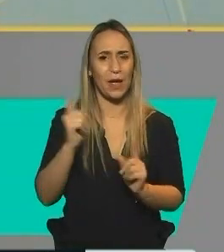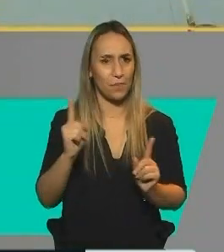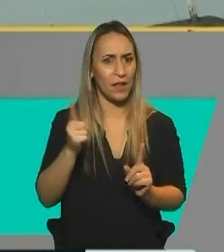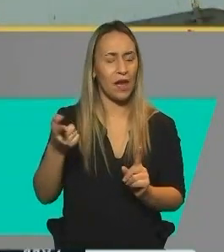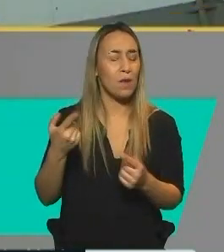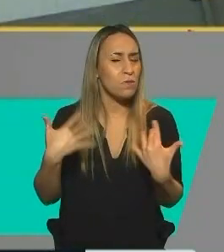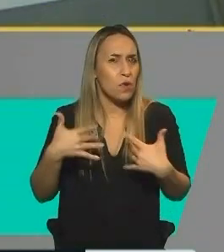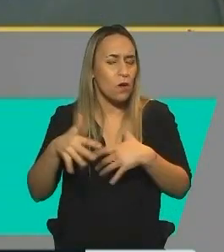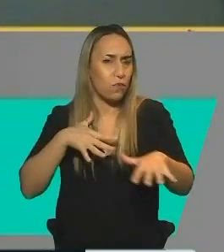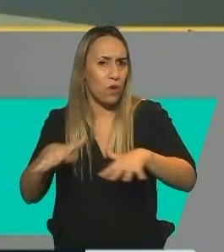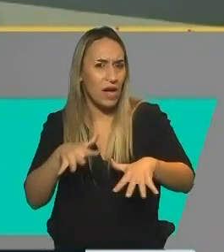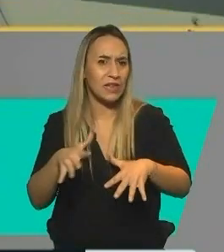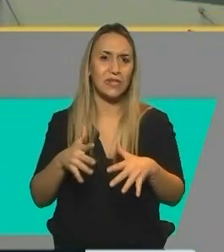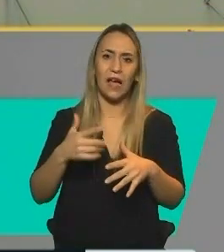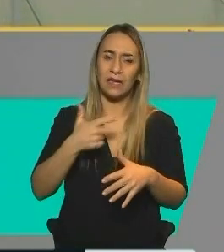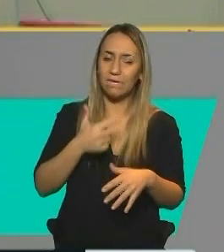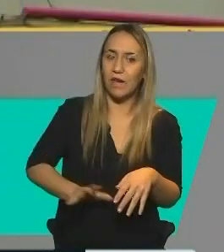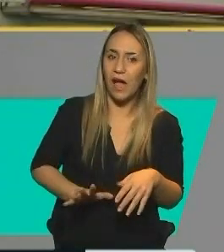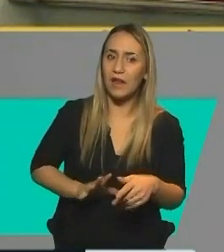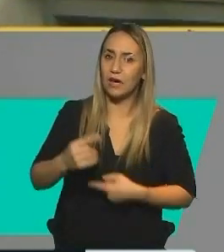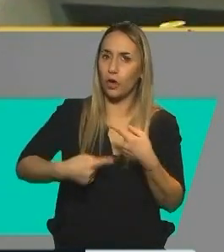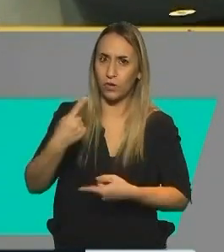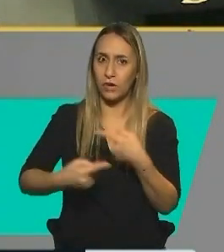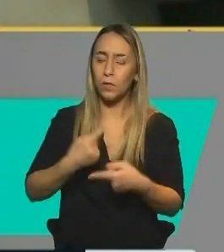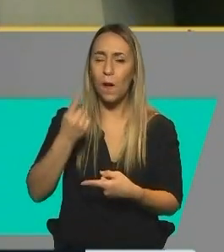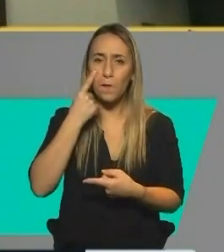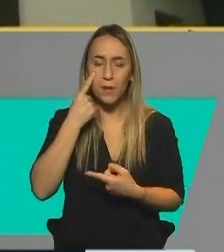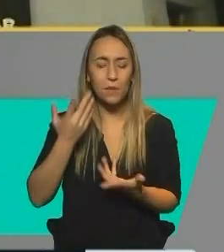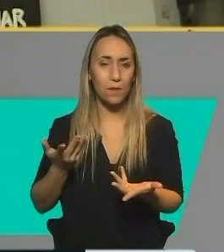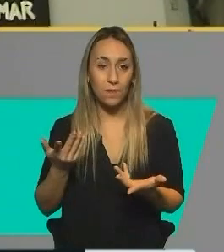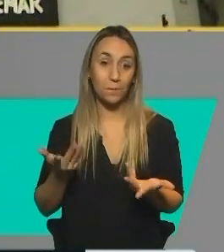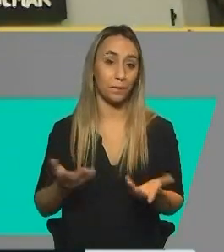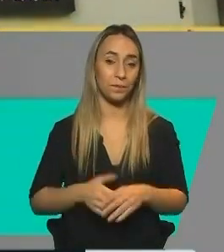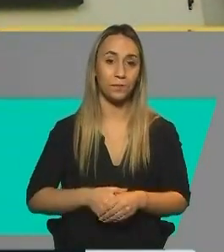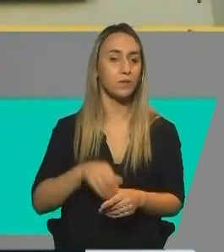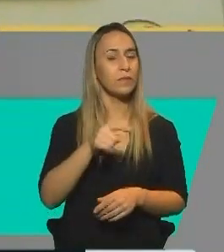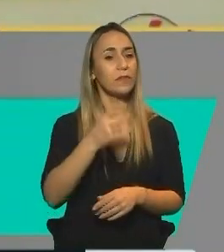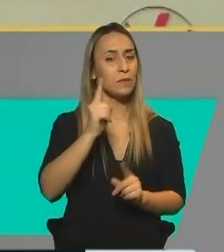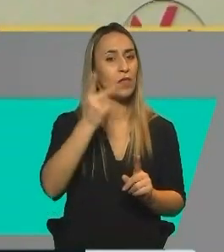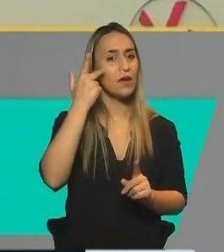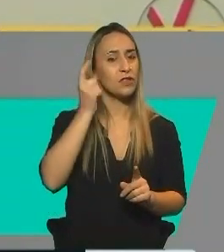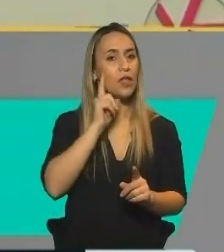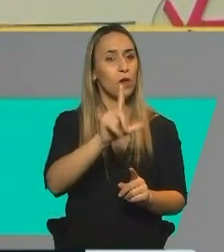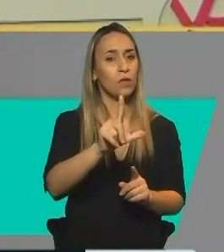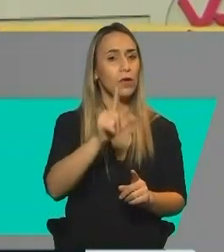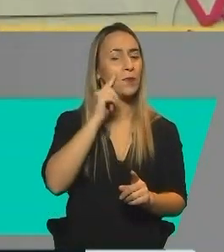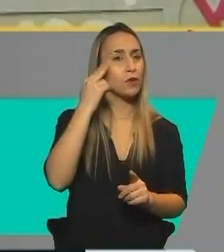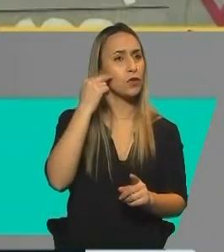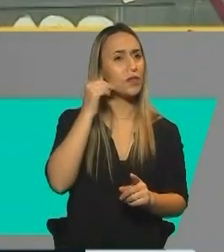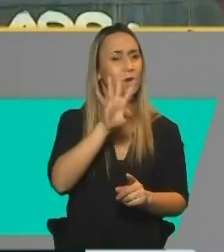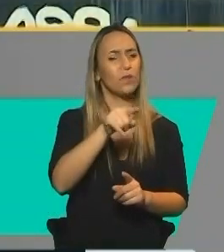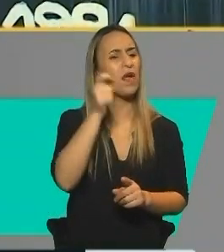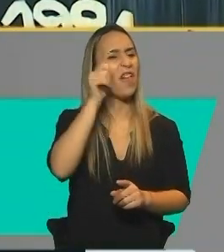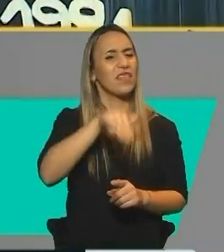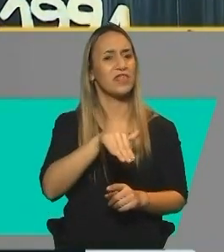vital y tenía muchas ganas de seguir viviendo. Y vos, el 18 de julio de 1994, eras chico, ¿qué